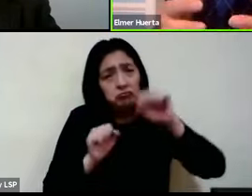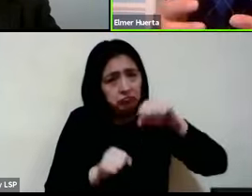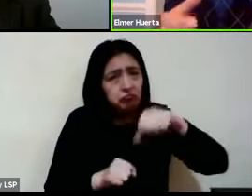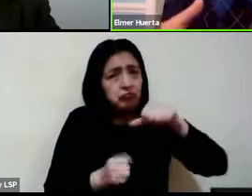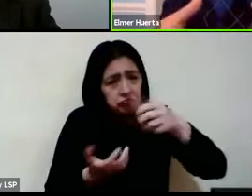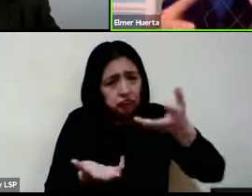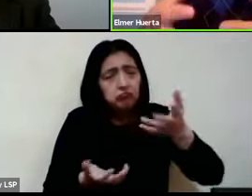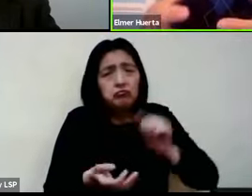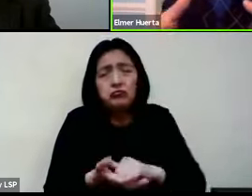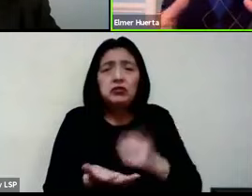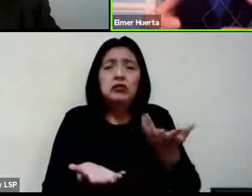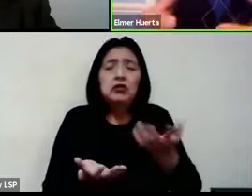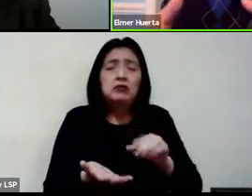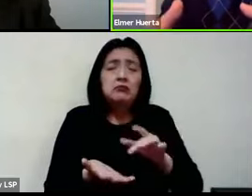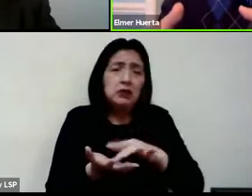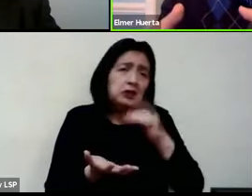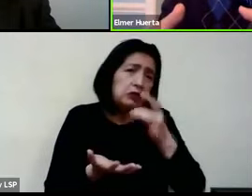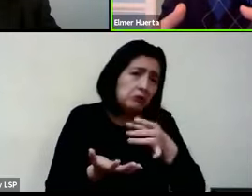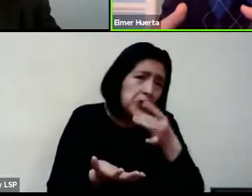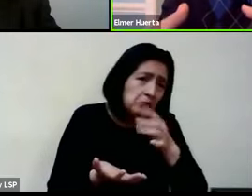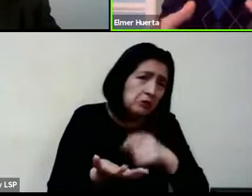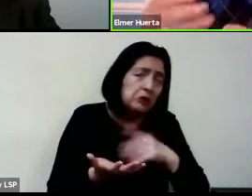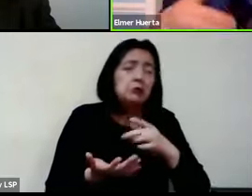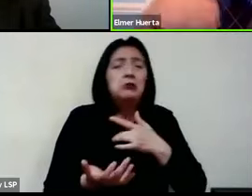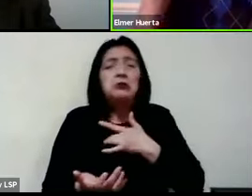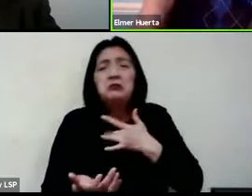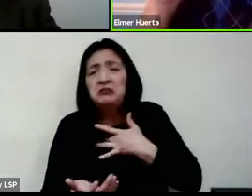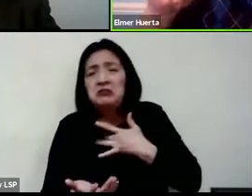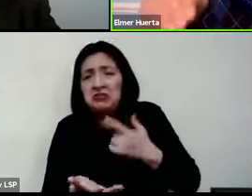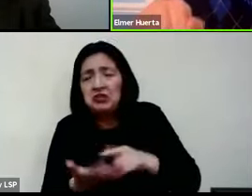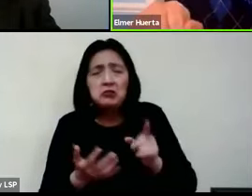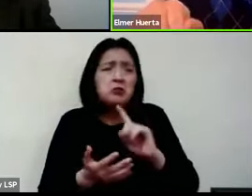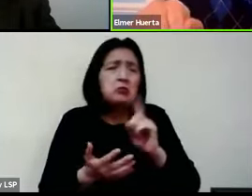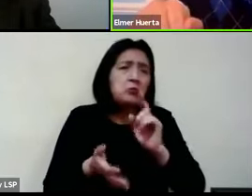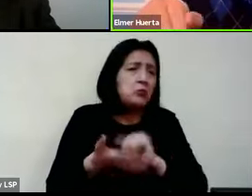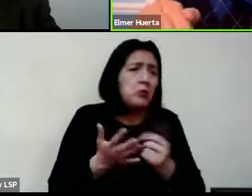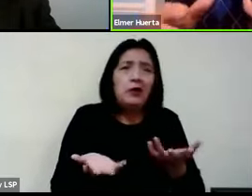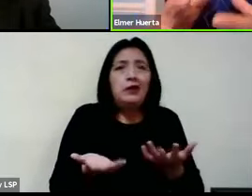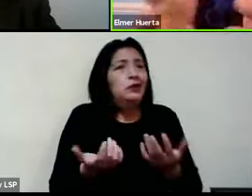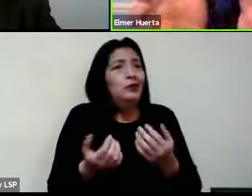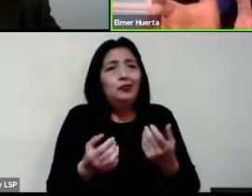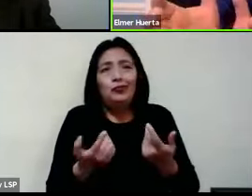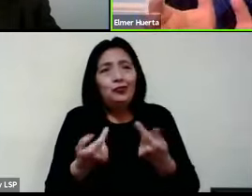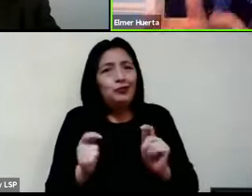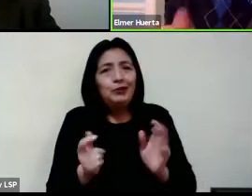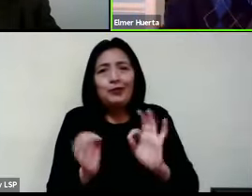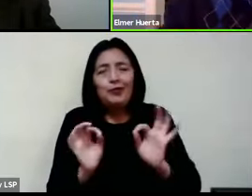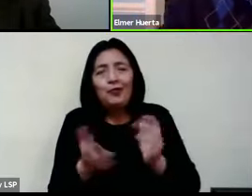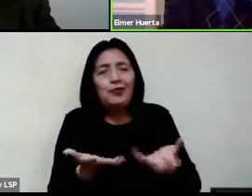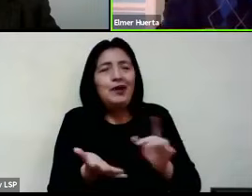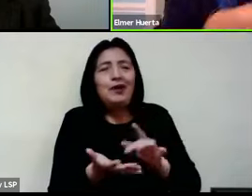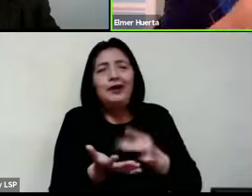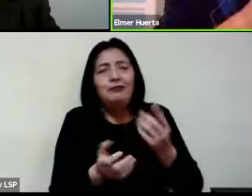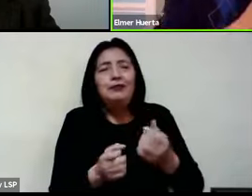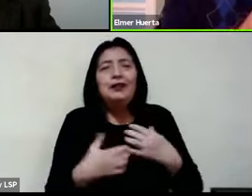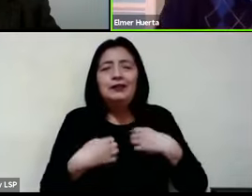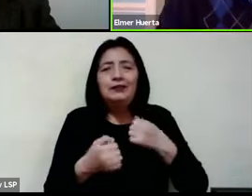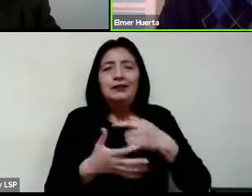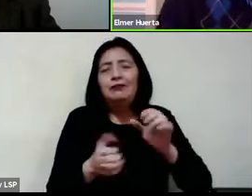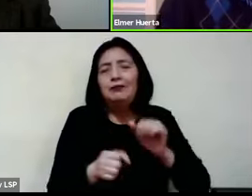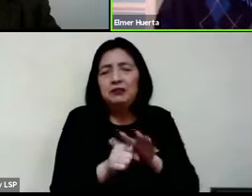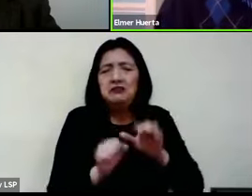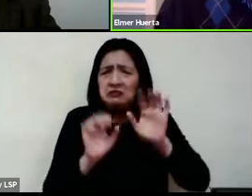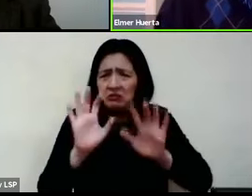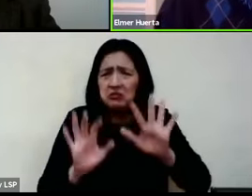necesitar solamente medicamentos sintomáticos, no hay remedio contra el virus, lamentablemente, y este 15% también va